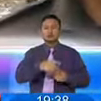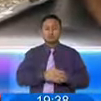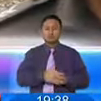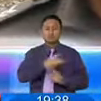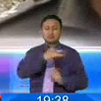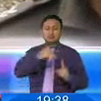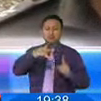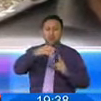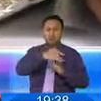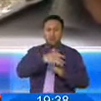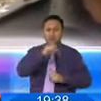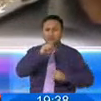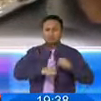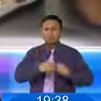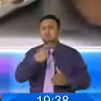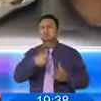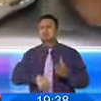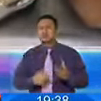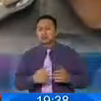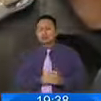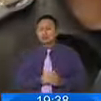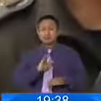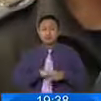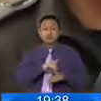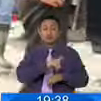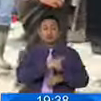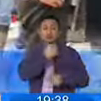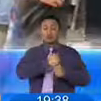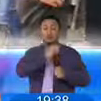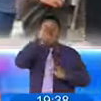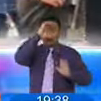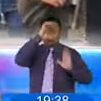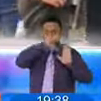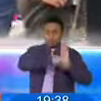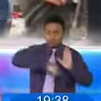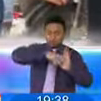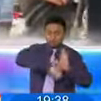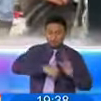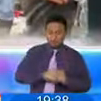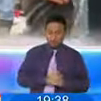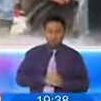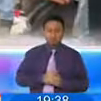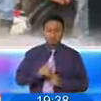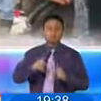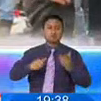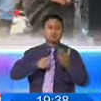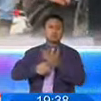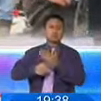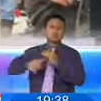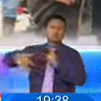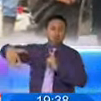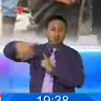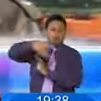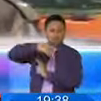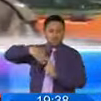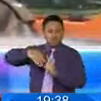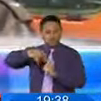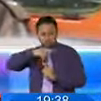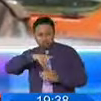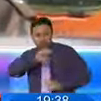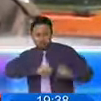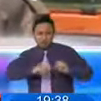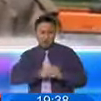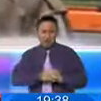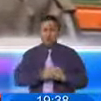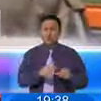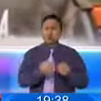daños ocasionados por este tipo de minerías. Por su parte, el Ministerio del Ambiente analiza el nivel de afectación. Si bien se ejecuta